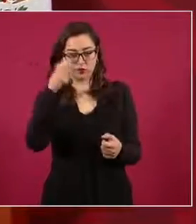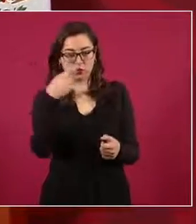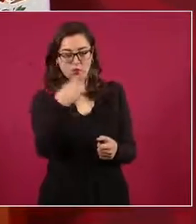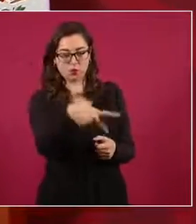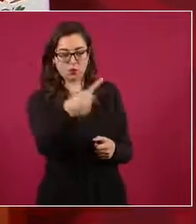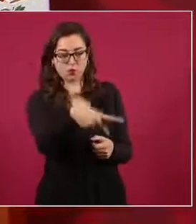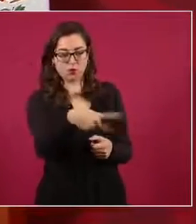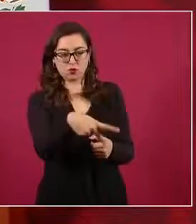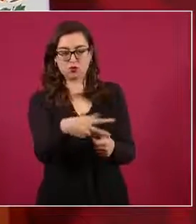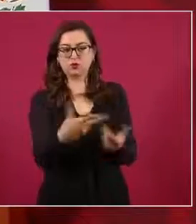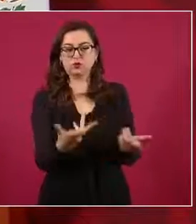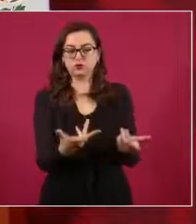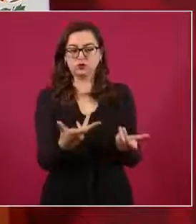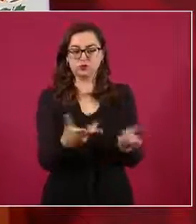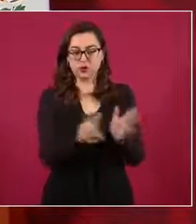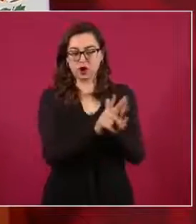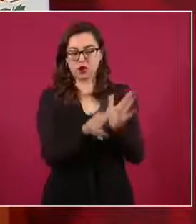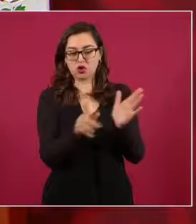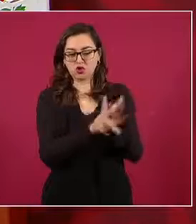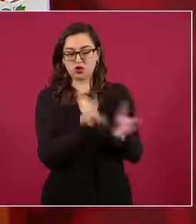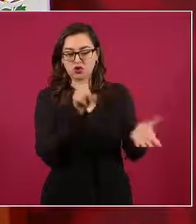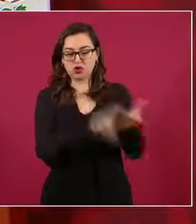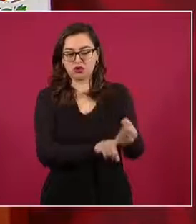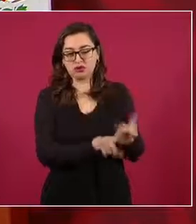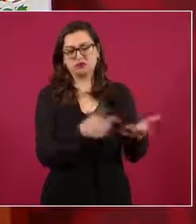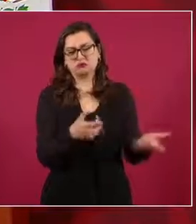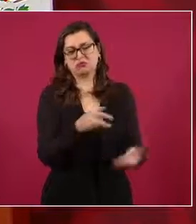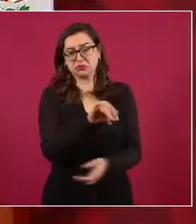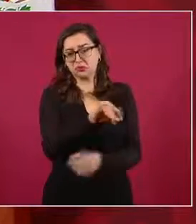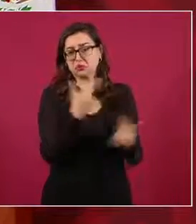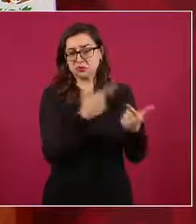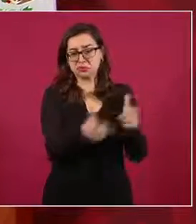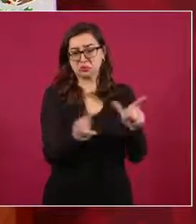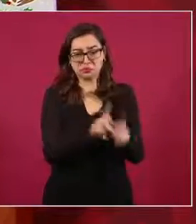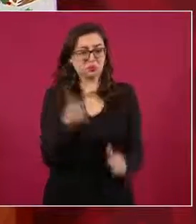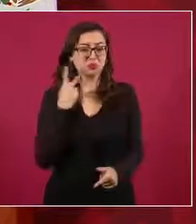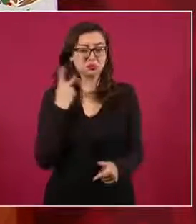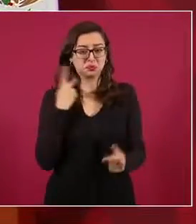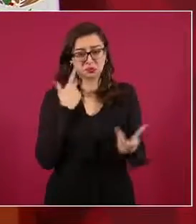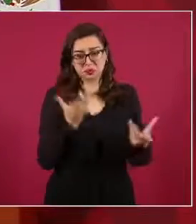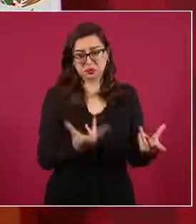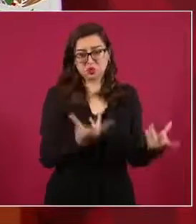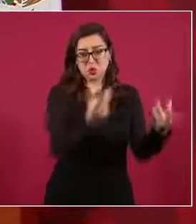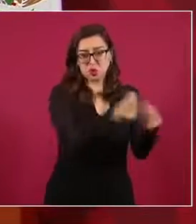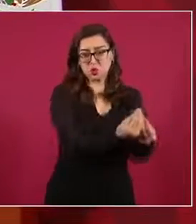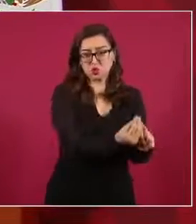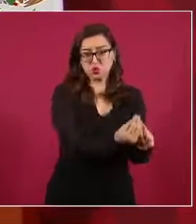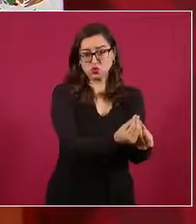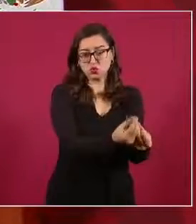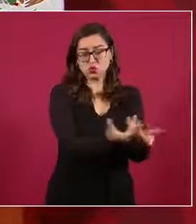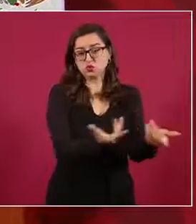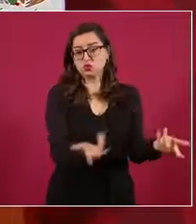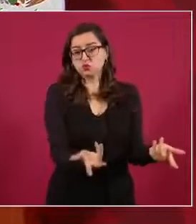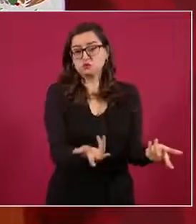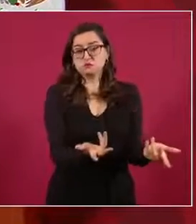de este partido, de este, sí, es un partido, de este periódico